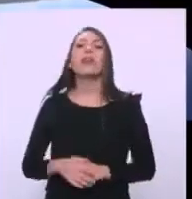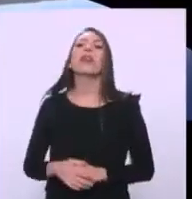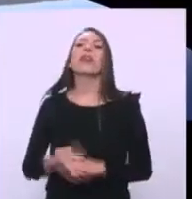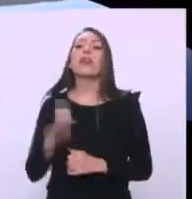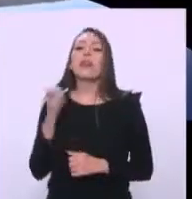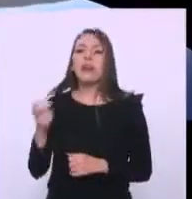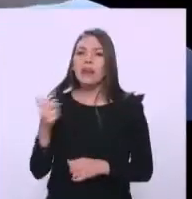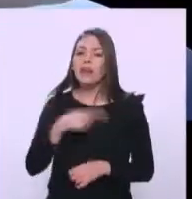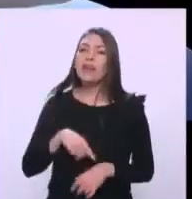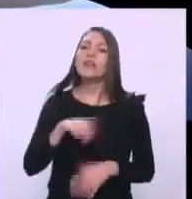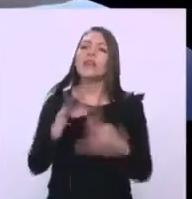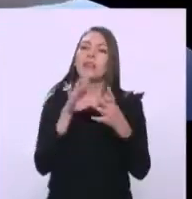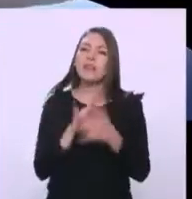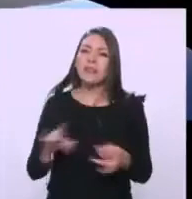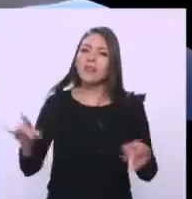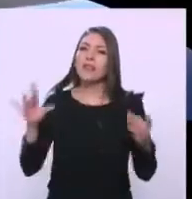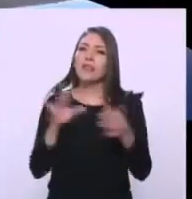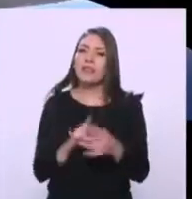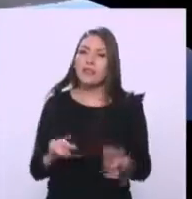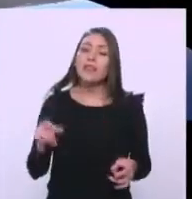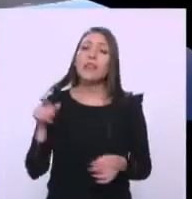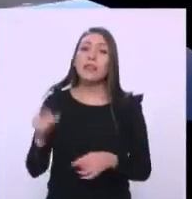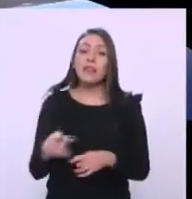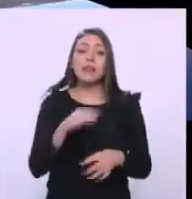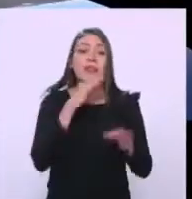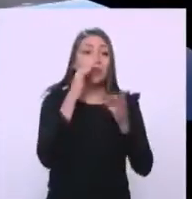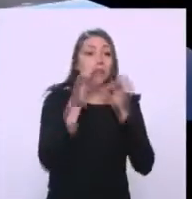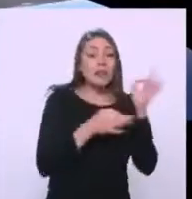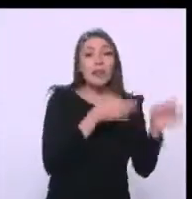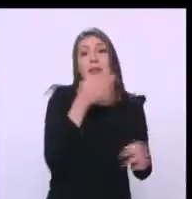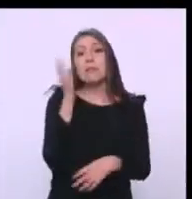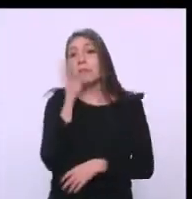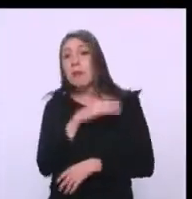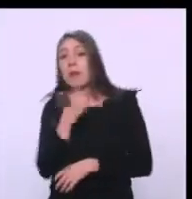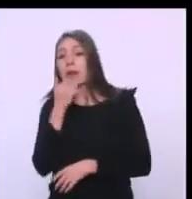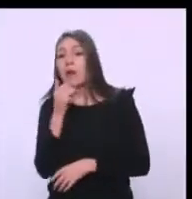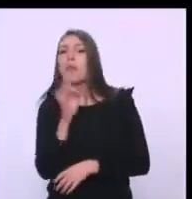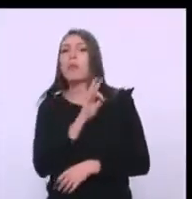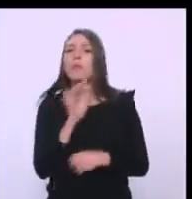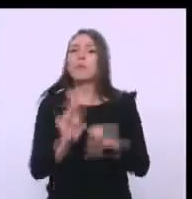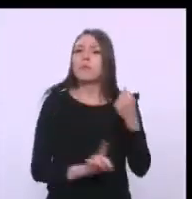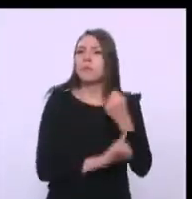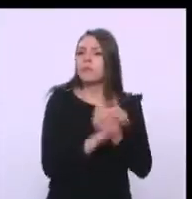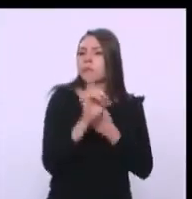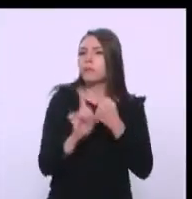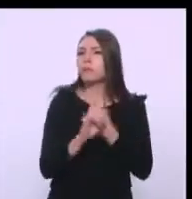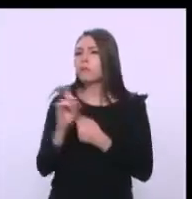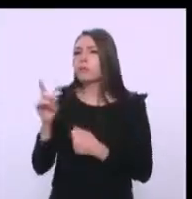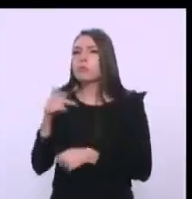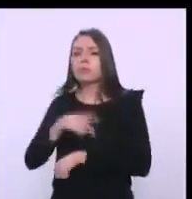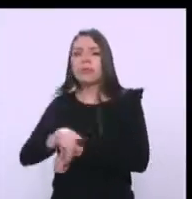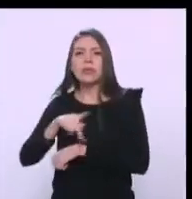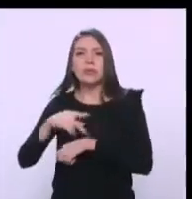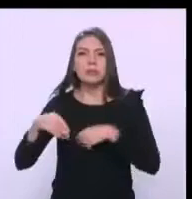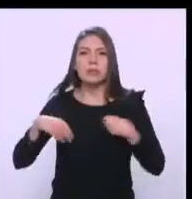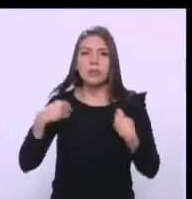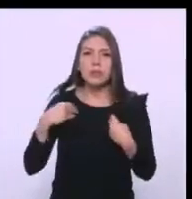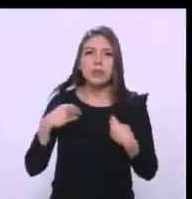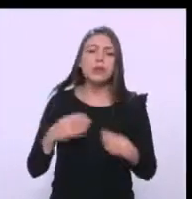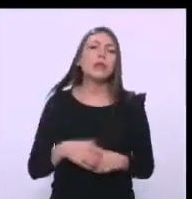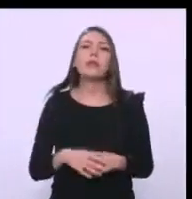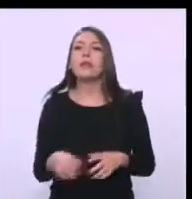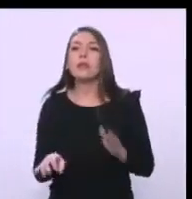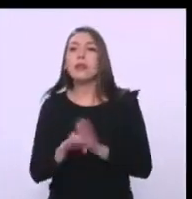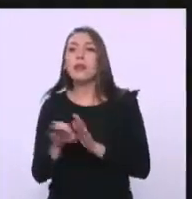es que la infodemia pone en peligro la vida. Si alguien en Tabasco, en Villahermosa, lee